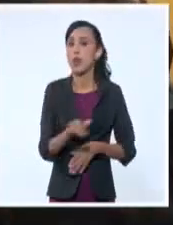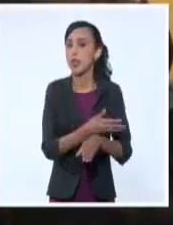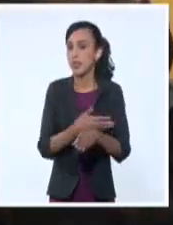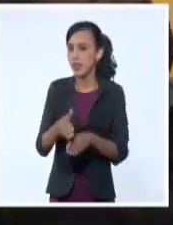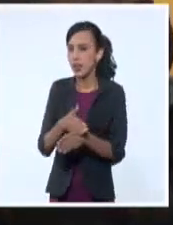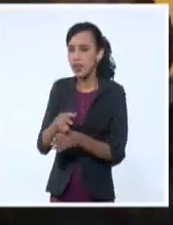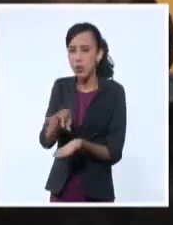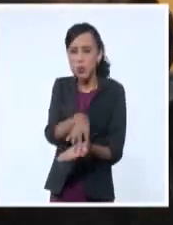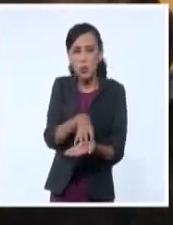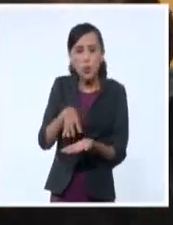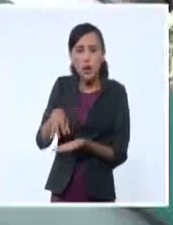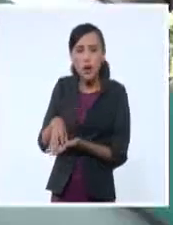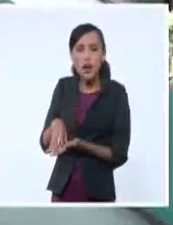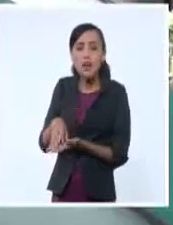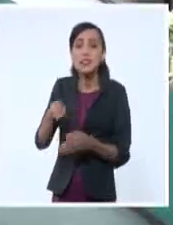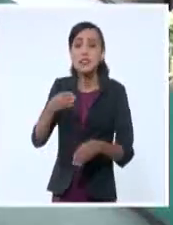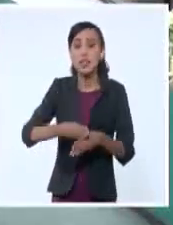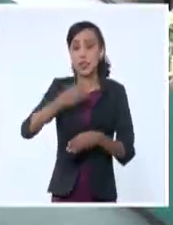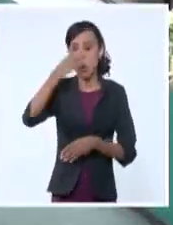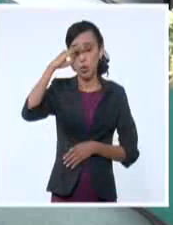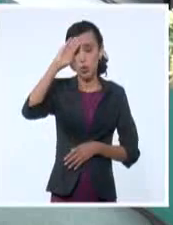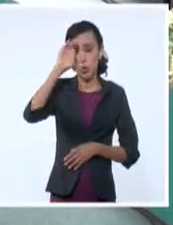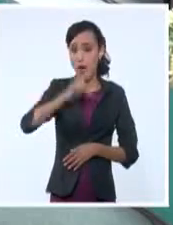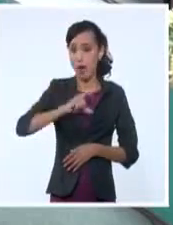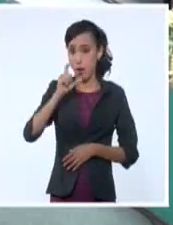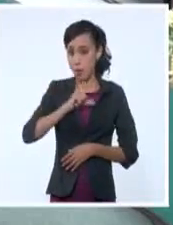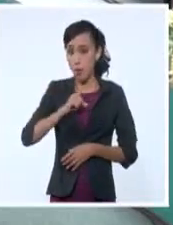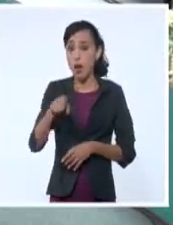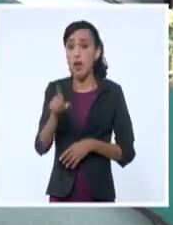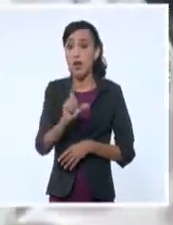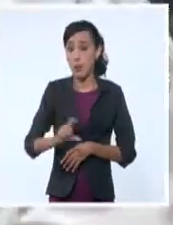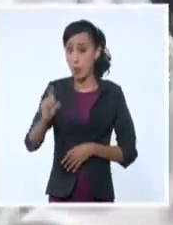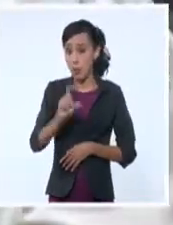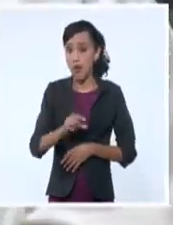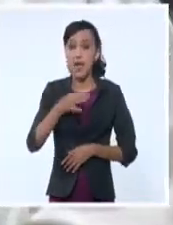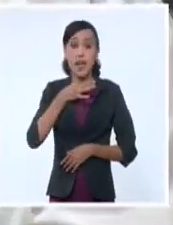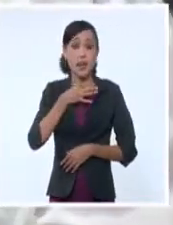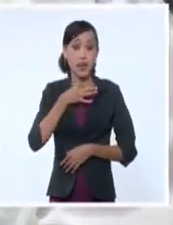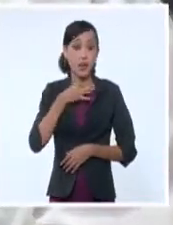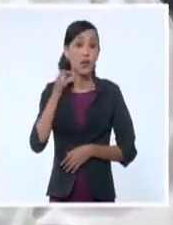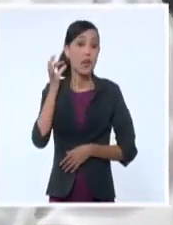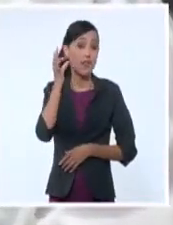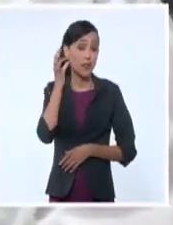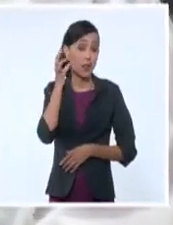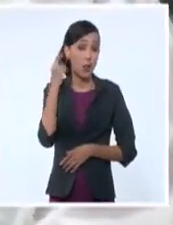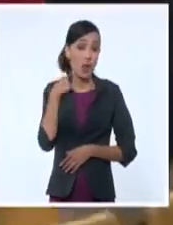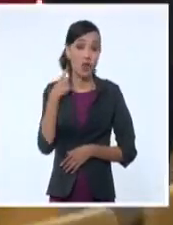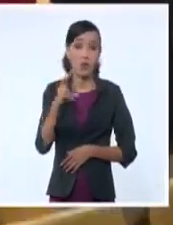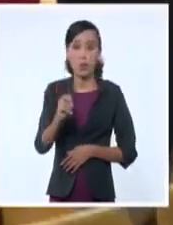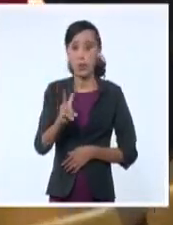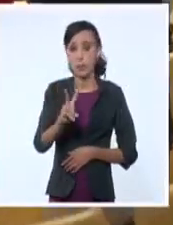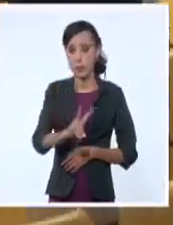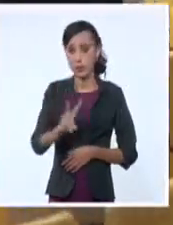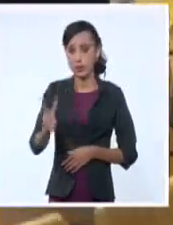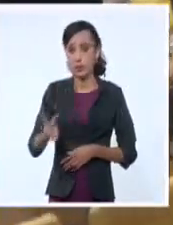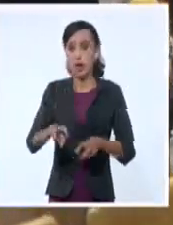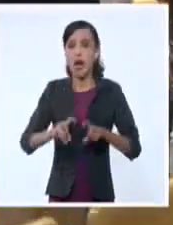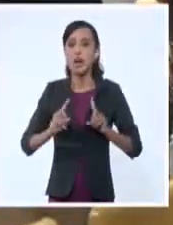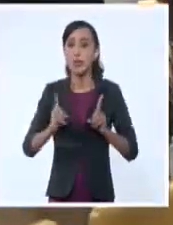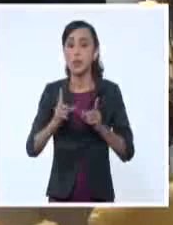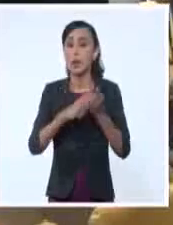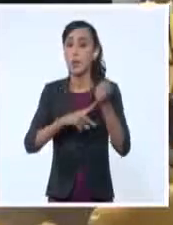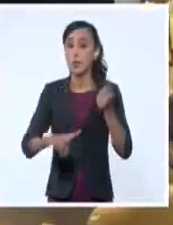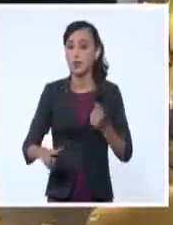de las ciudades de Santiago de Cuba y Camagüey, y entre enero y febrero de 2022 las asambleas provinciales del partido.